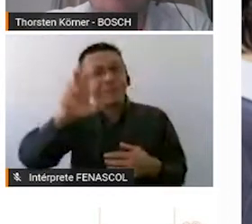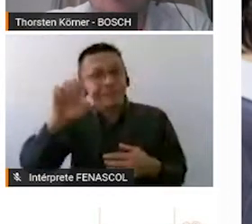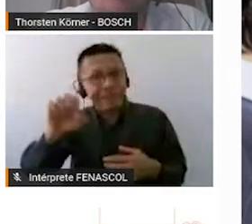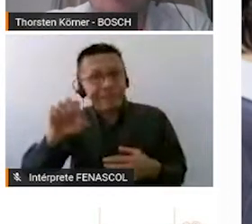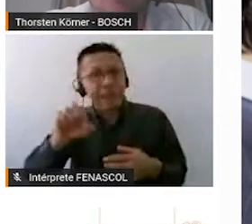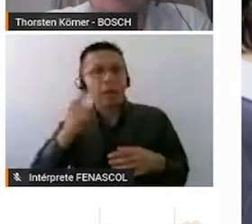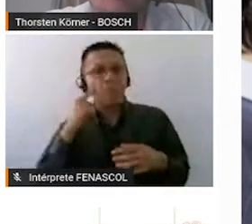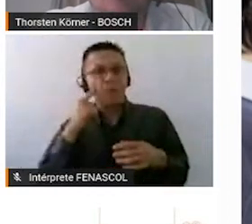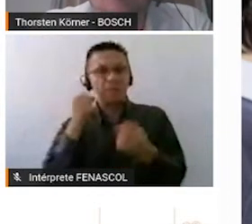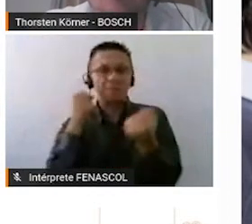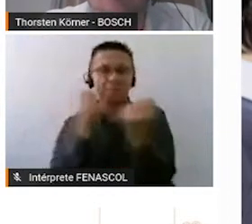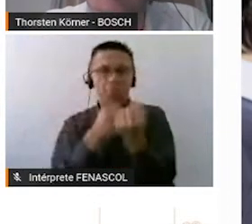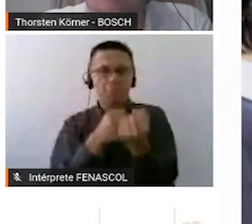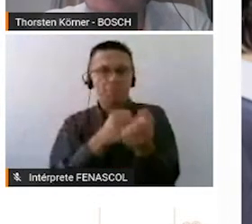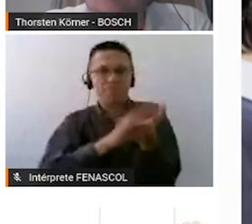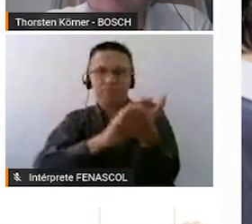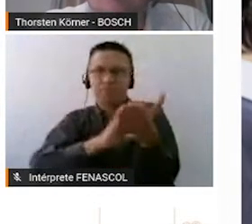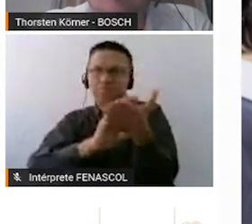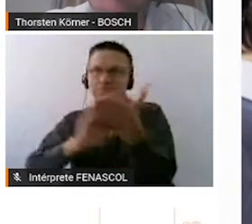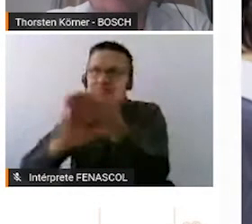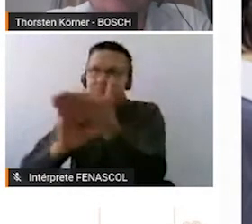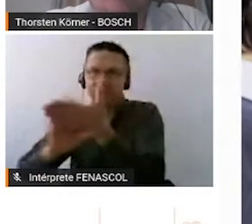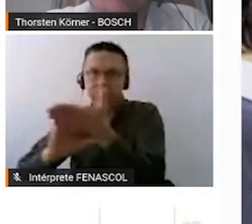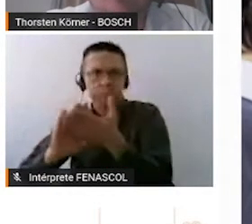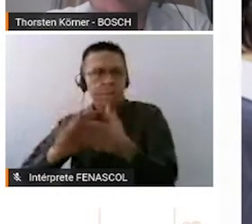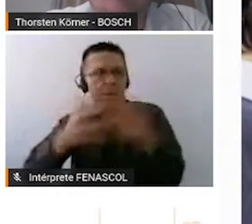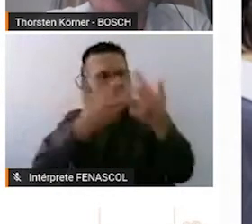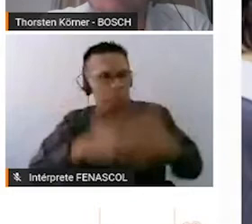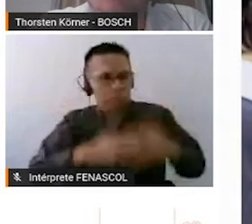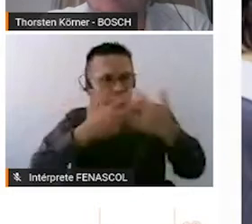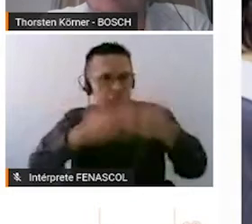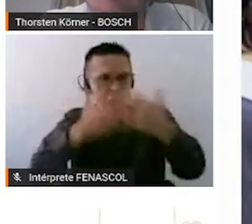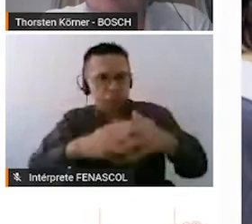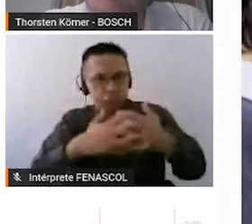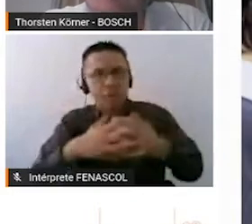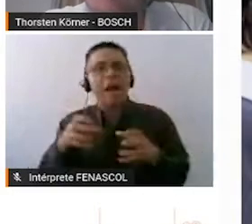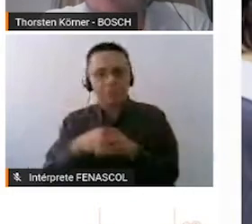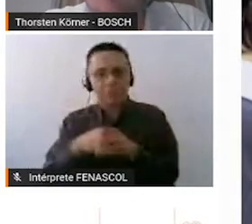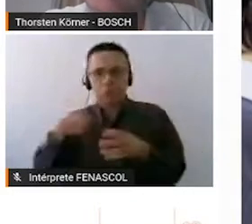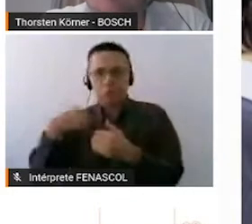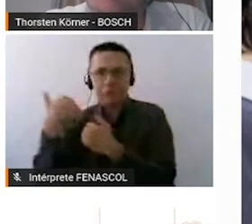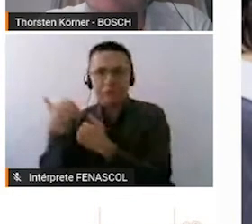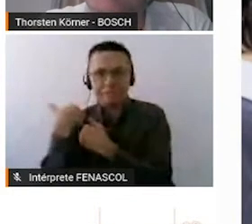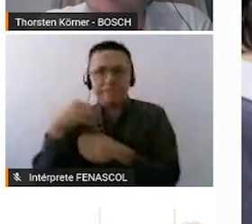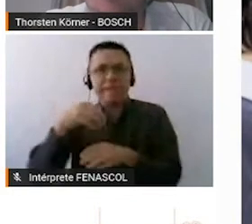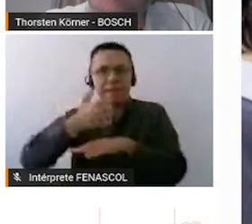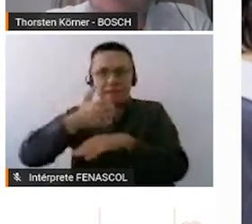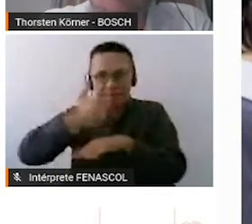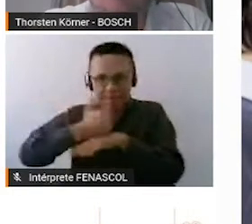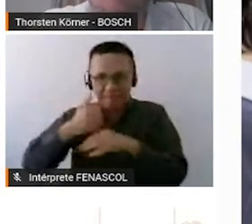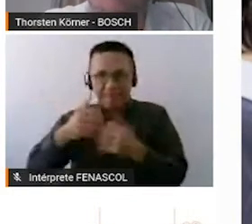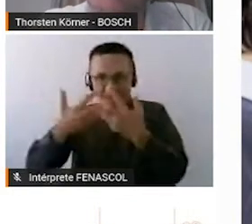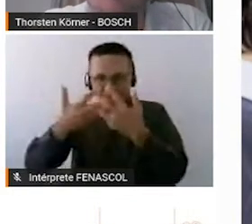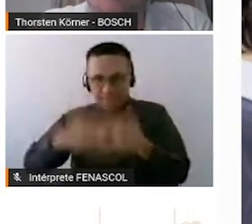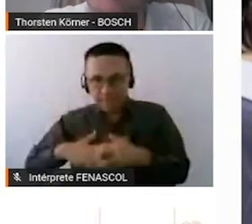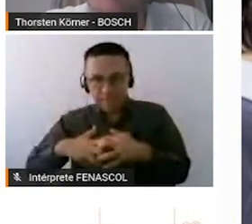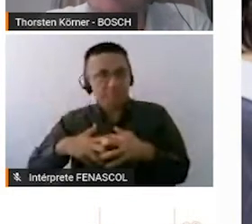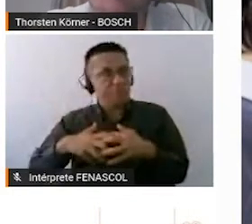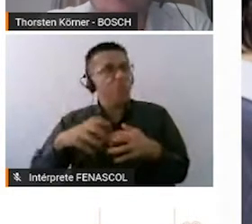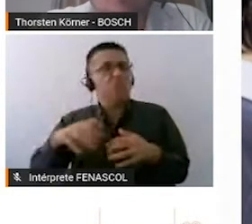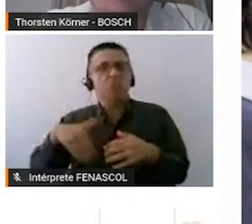que tienen una experiencia interna tan vasta, ¿no? Y es por eso que Nosotros cuando salimos al mercado y hablamos de